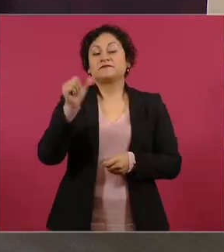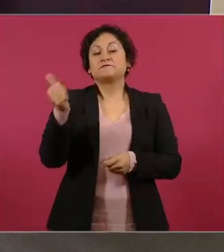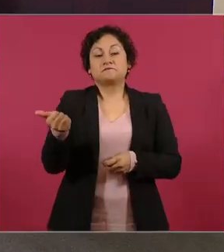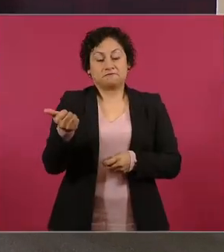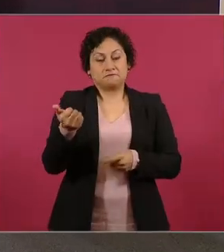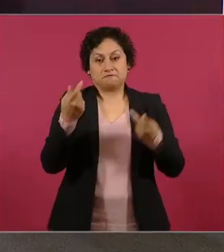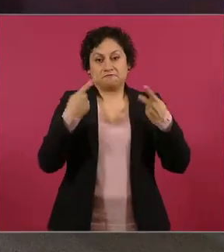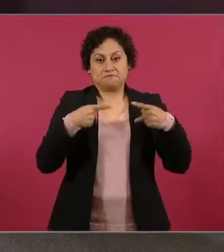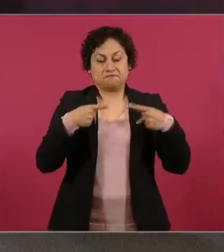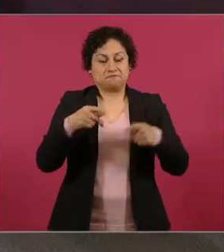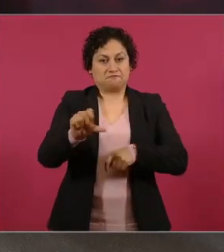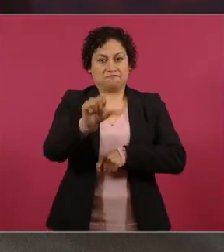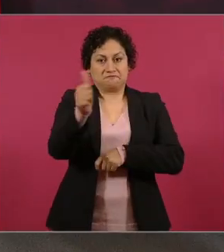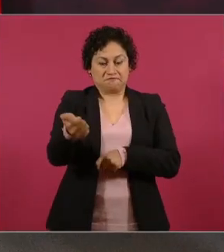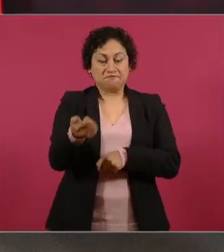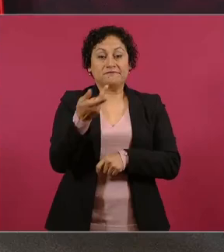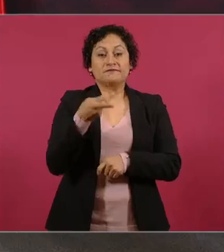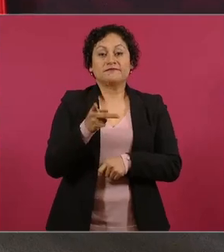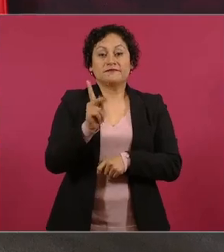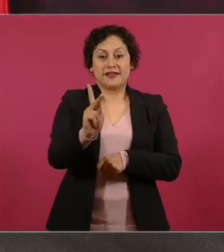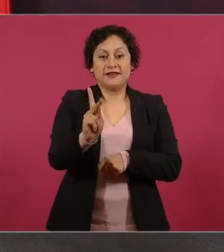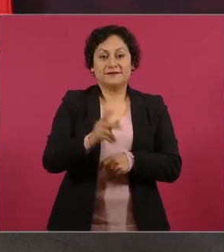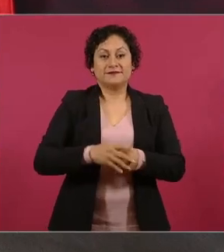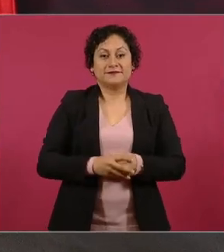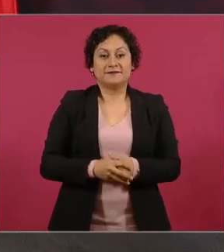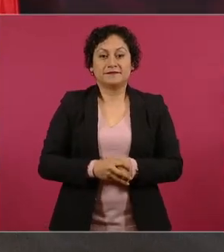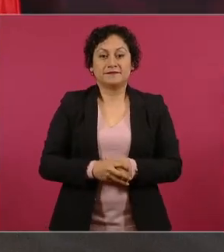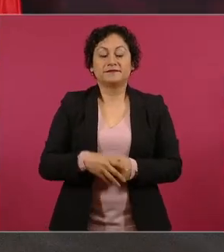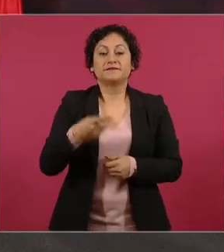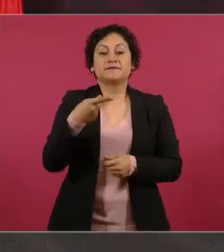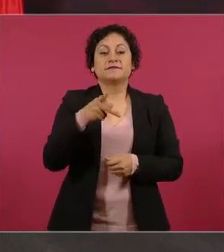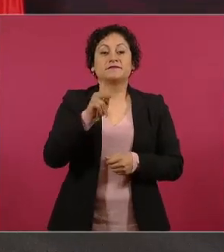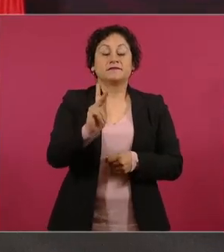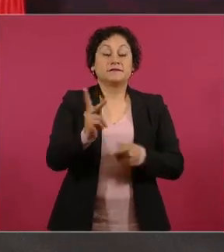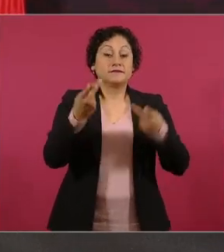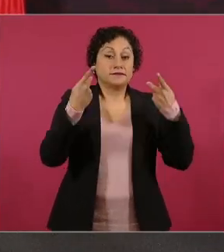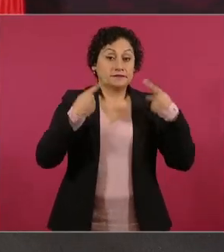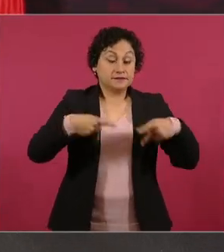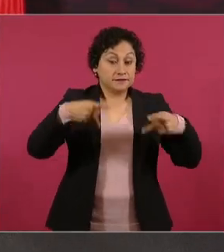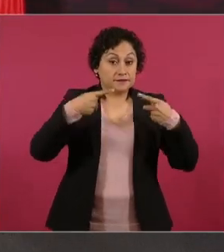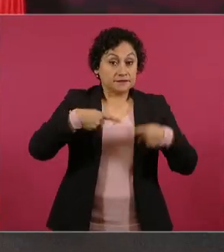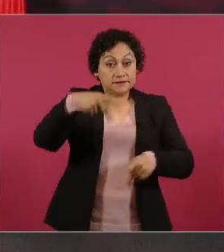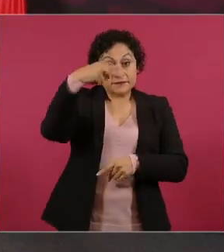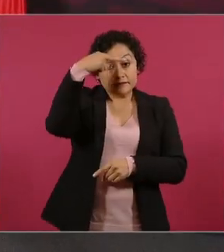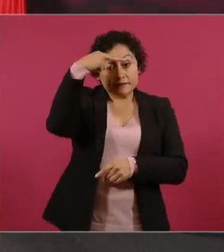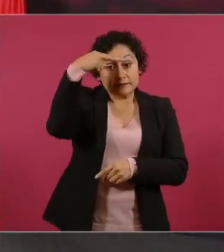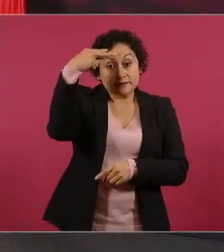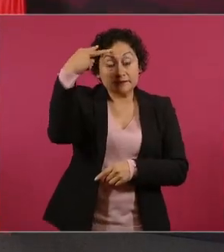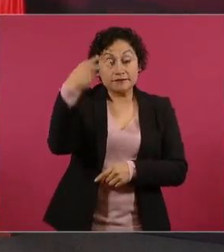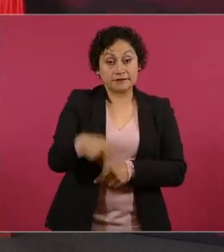Pero tenemos los mexicanos que